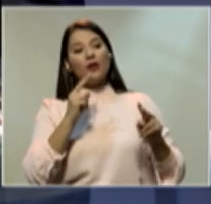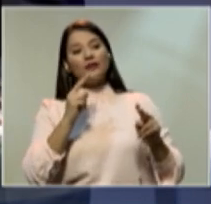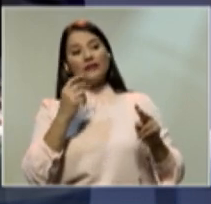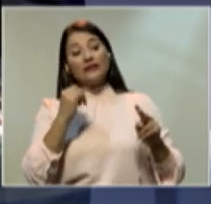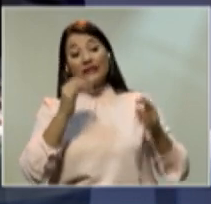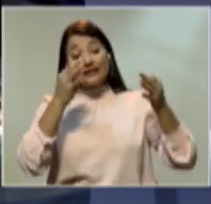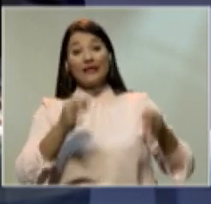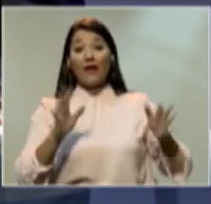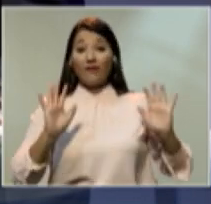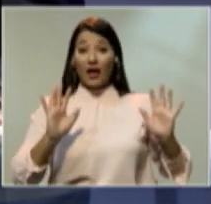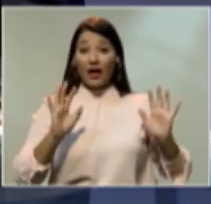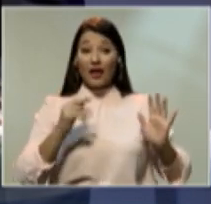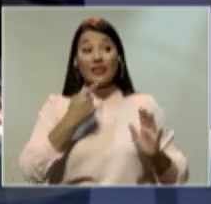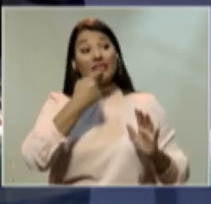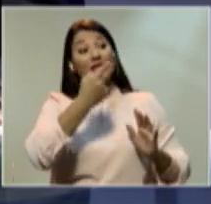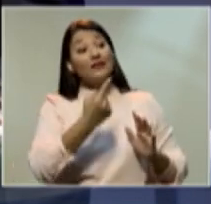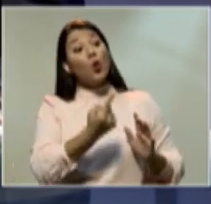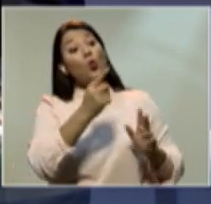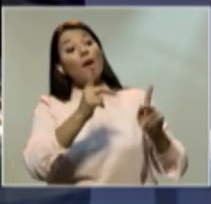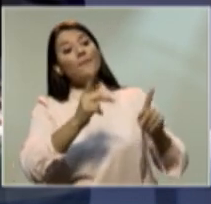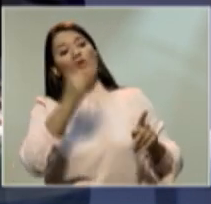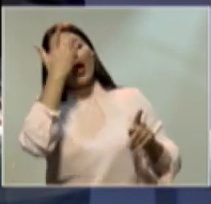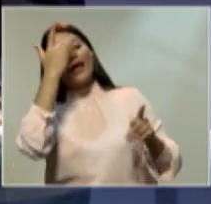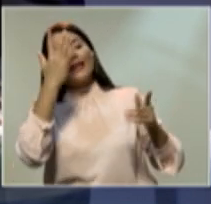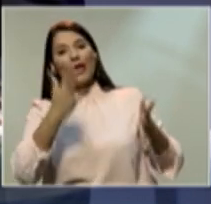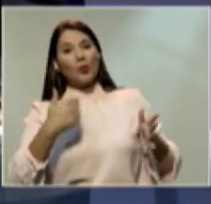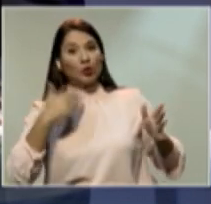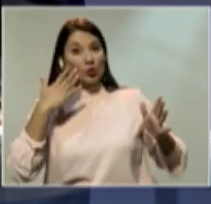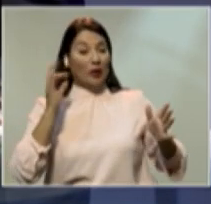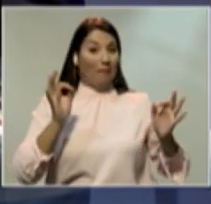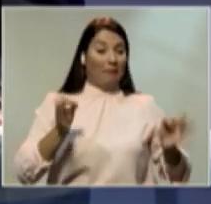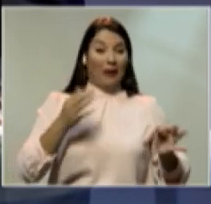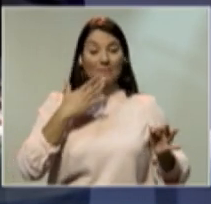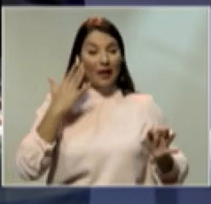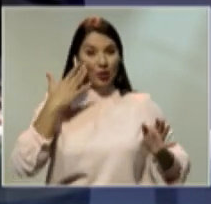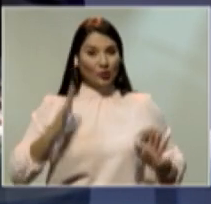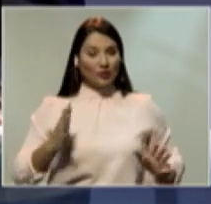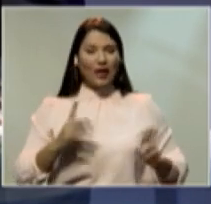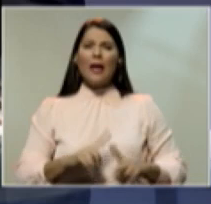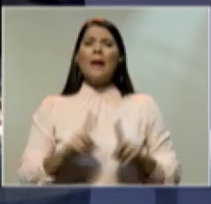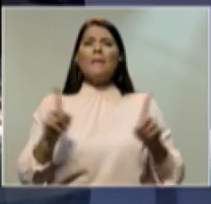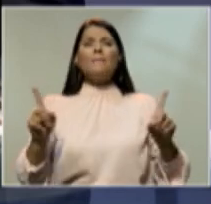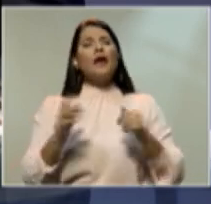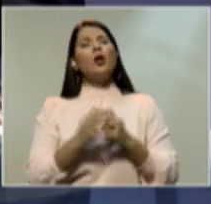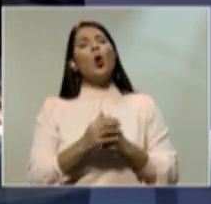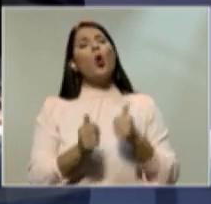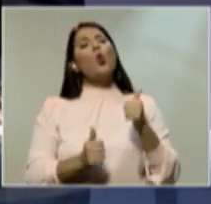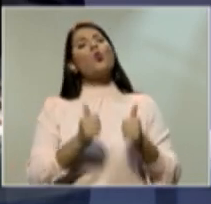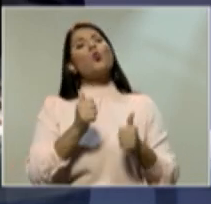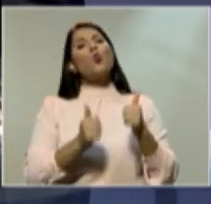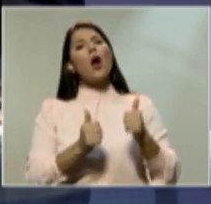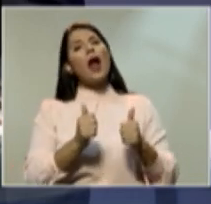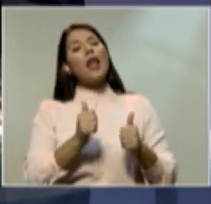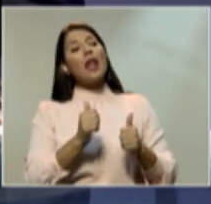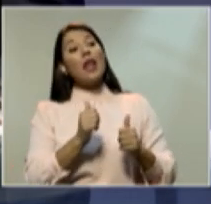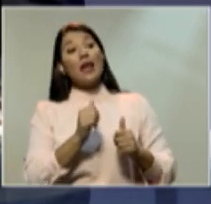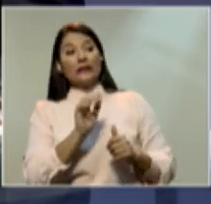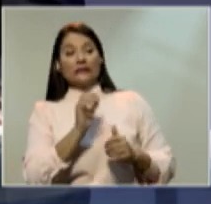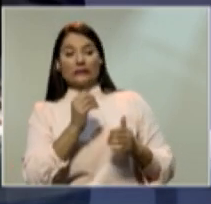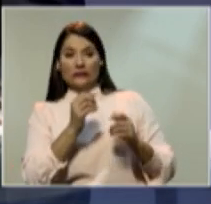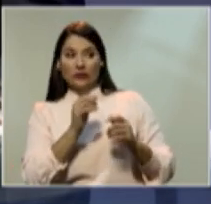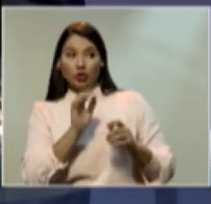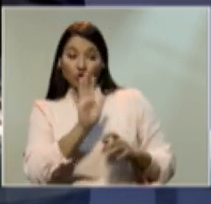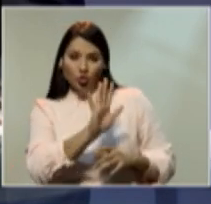presenten hoy como un intelectual. En todo caso, ¿cuál es el rol, a tu juicio, de